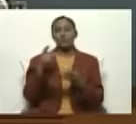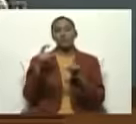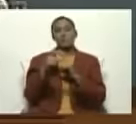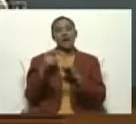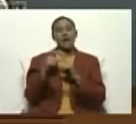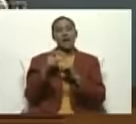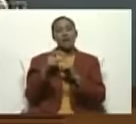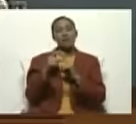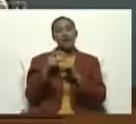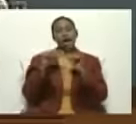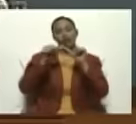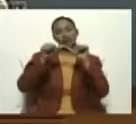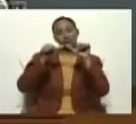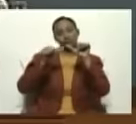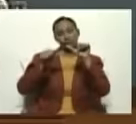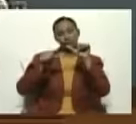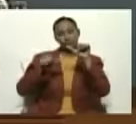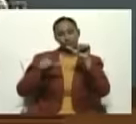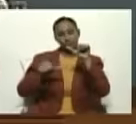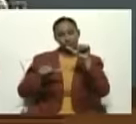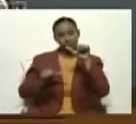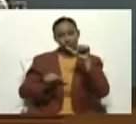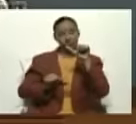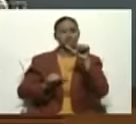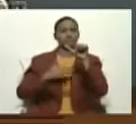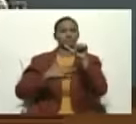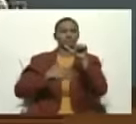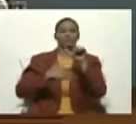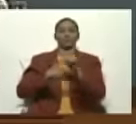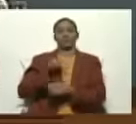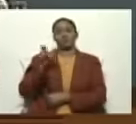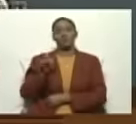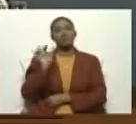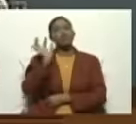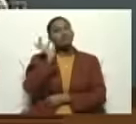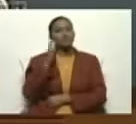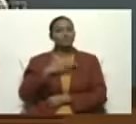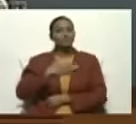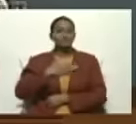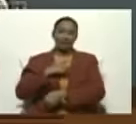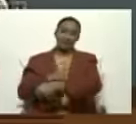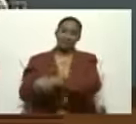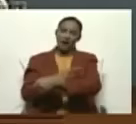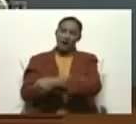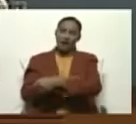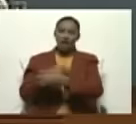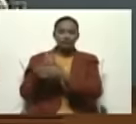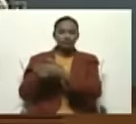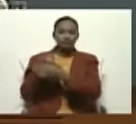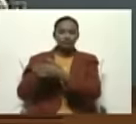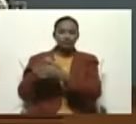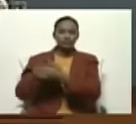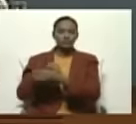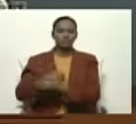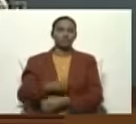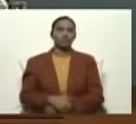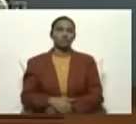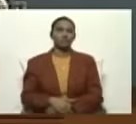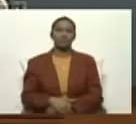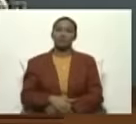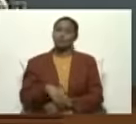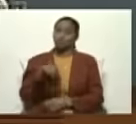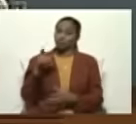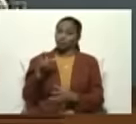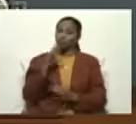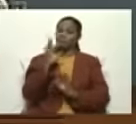ciudadana, compatriota, Yamila, hermana de luchas. Creo que tú resumes en lo que